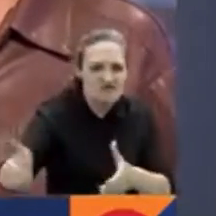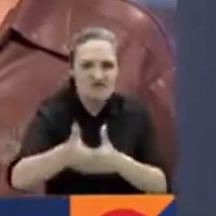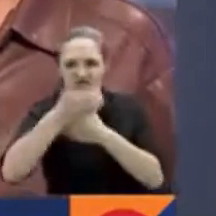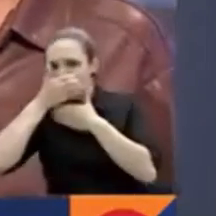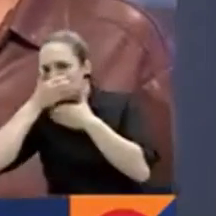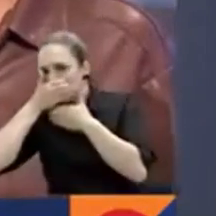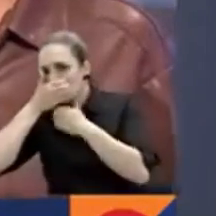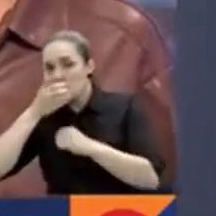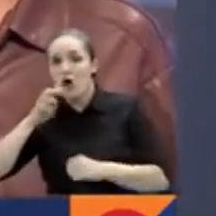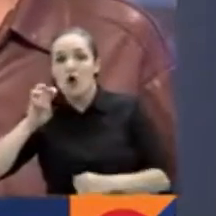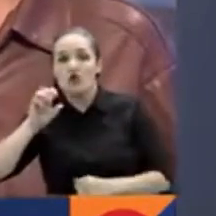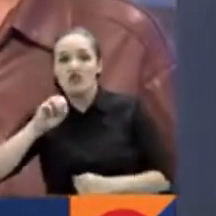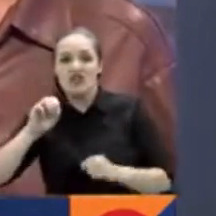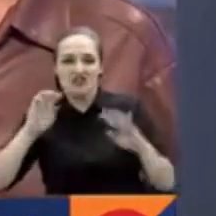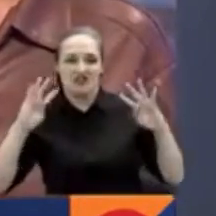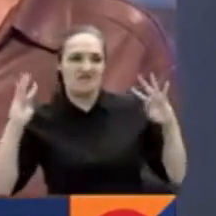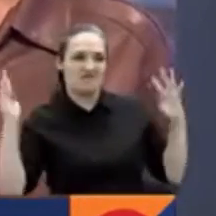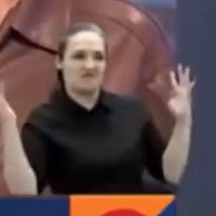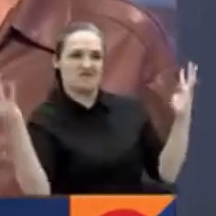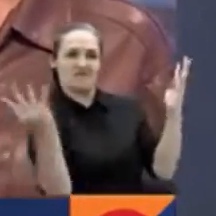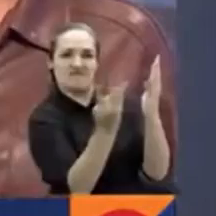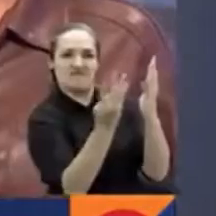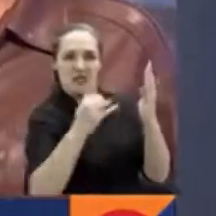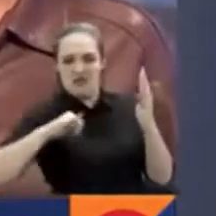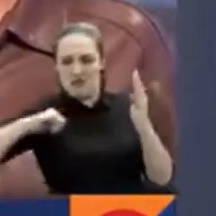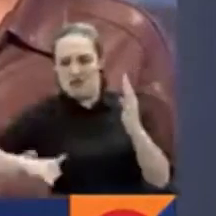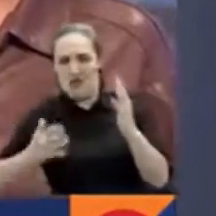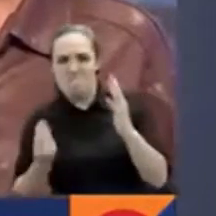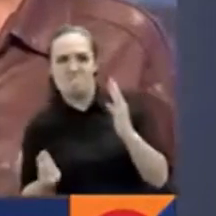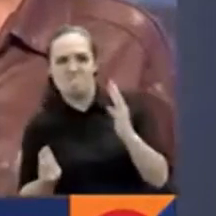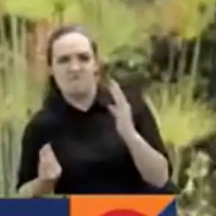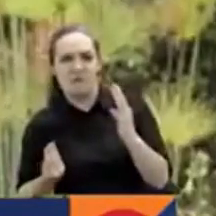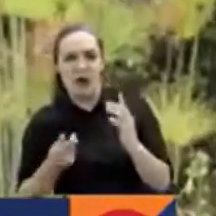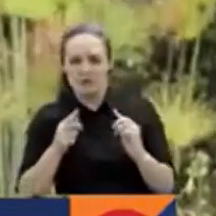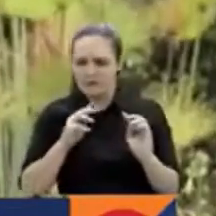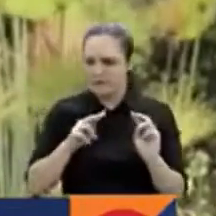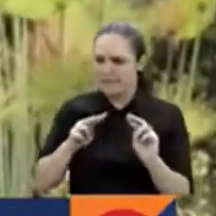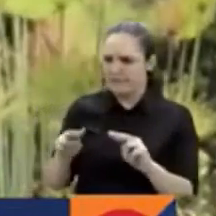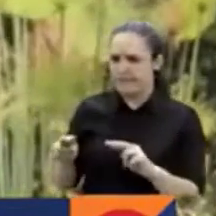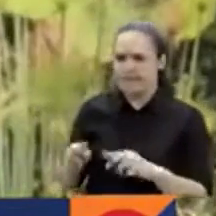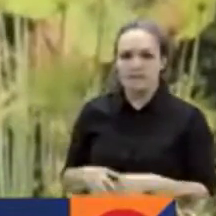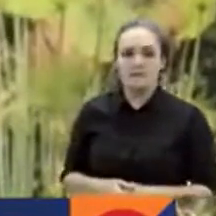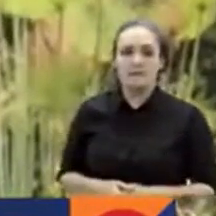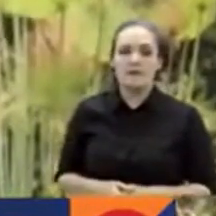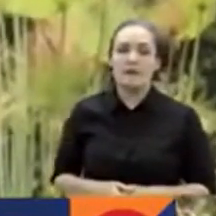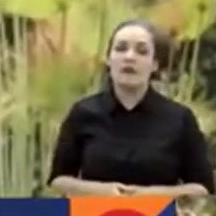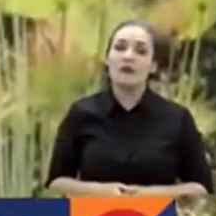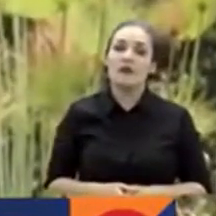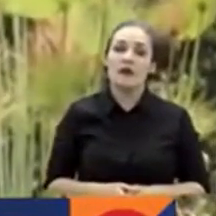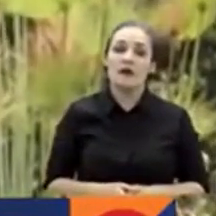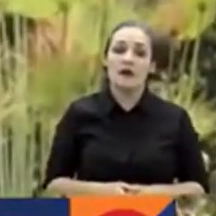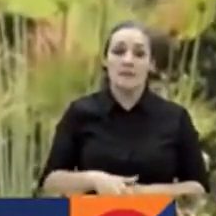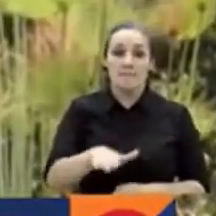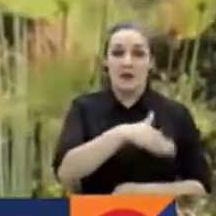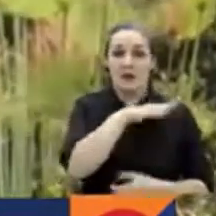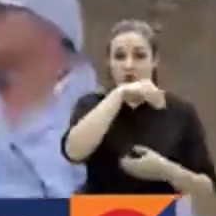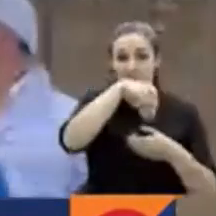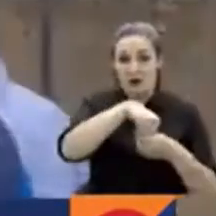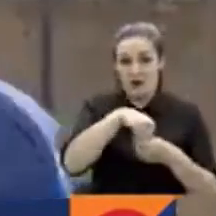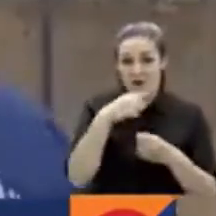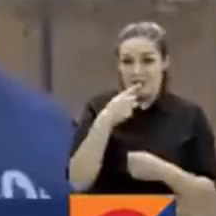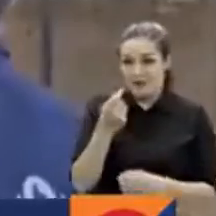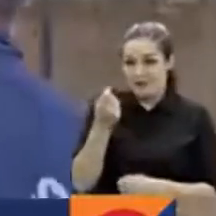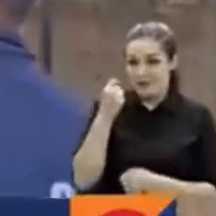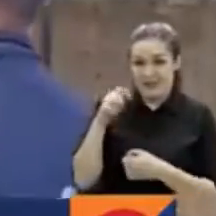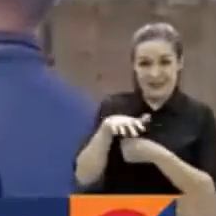civiles, como un cerco humanitario, lo que causó polémica. El ministro del Interior, Alfonso Prada, calificó la situación que se vivió en